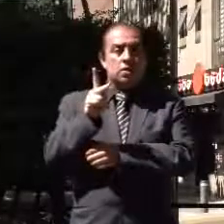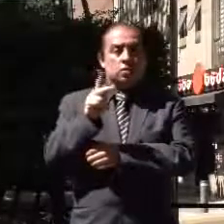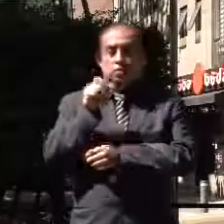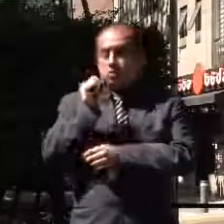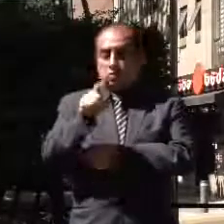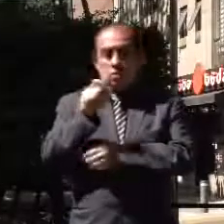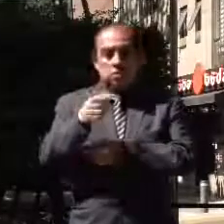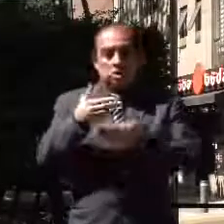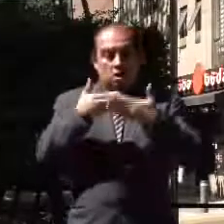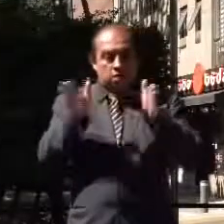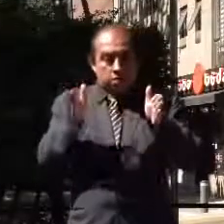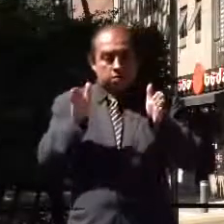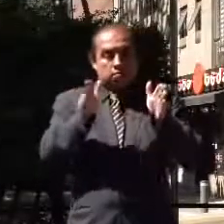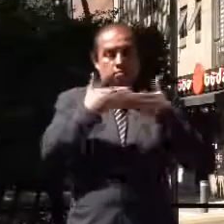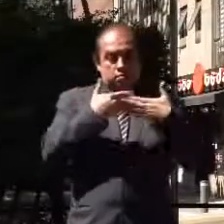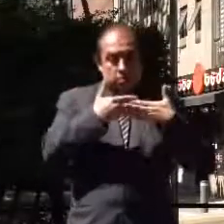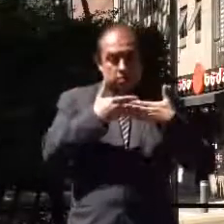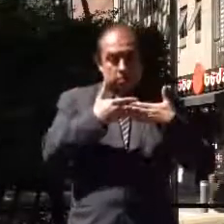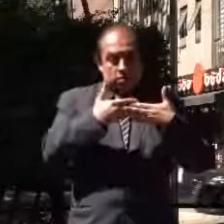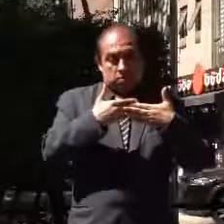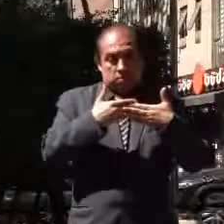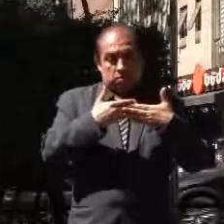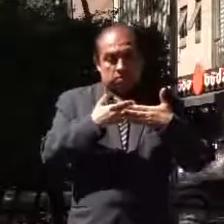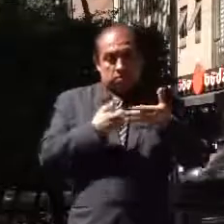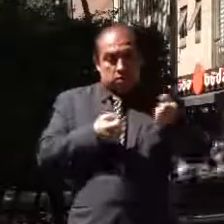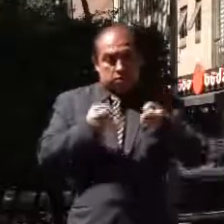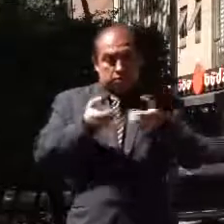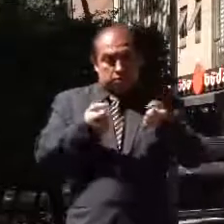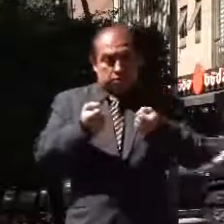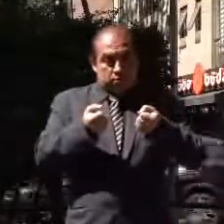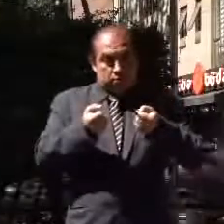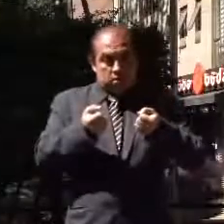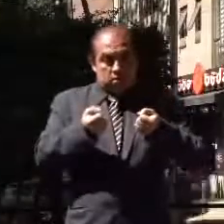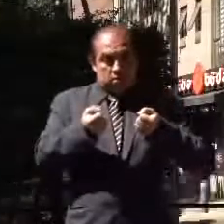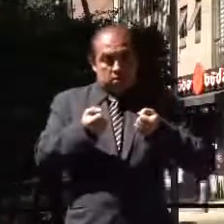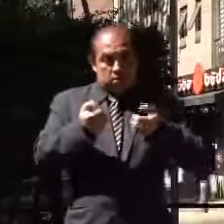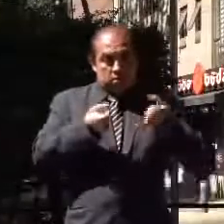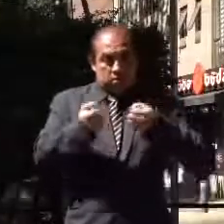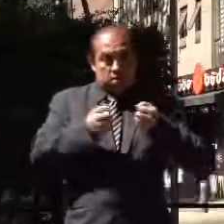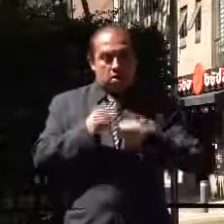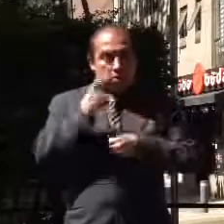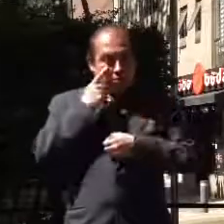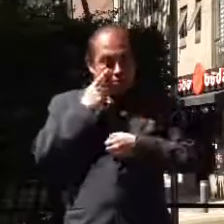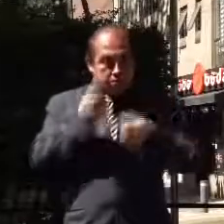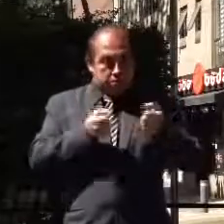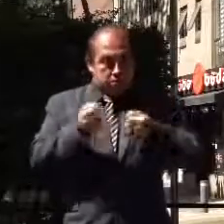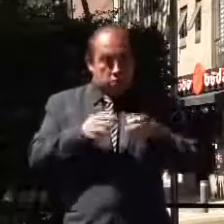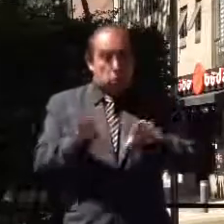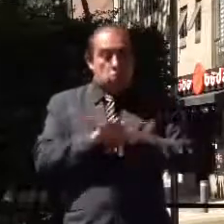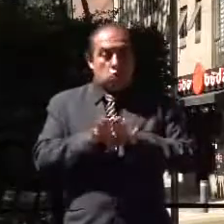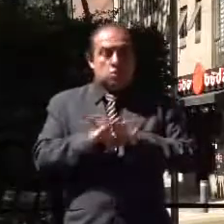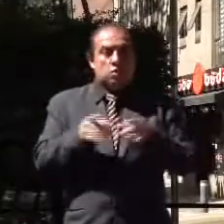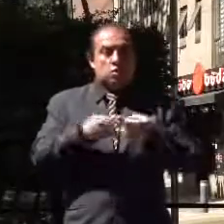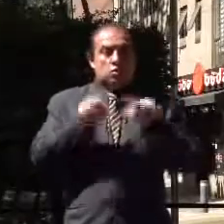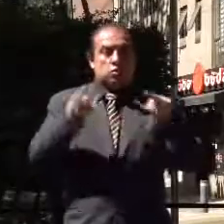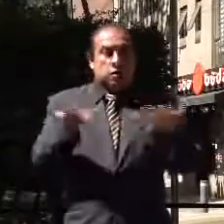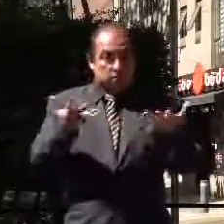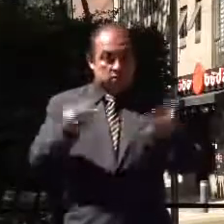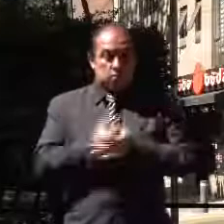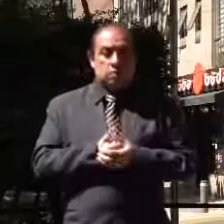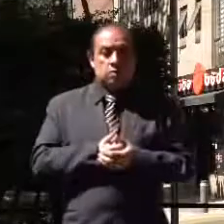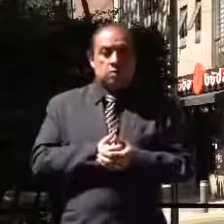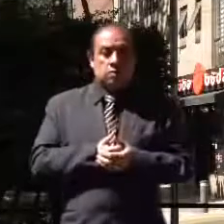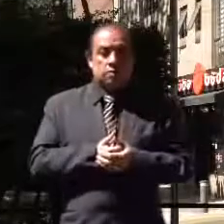mismo abrir y cerrar una válvula a mano, a ojo o con lo que históricamente se ha hecho,